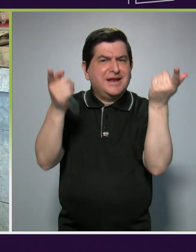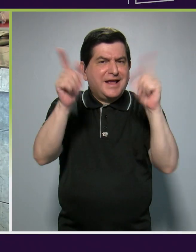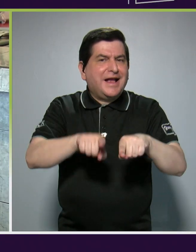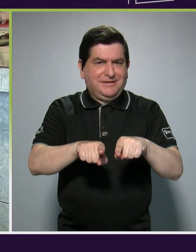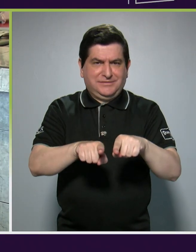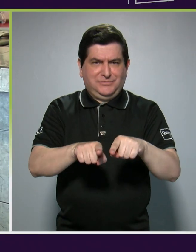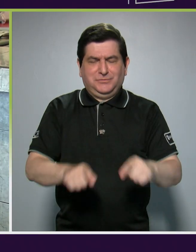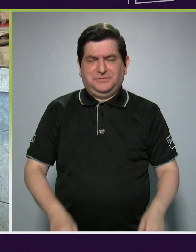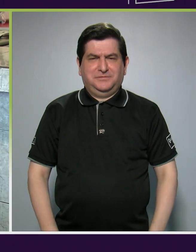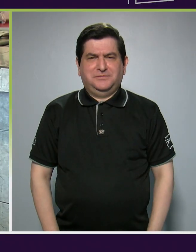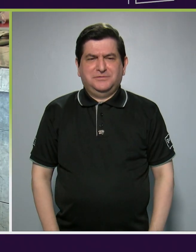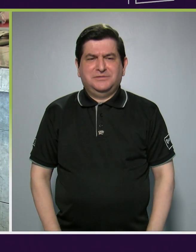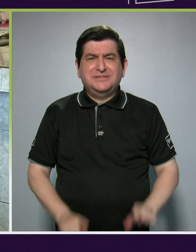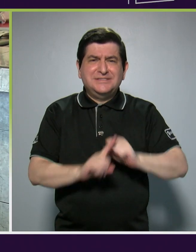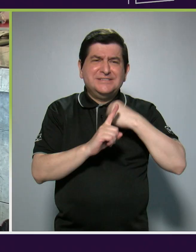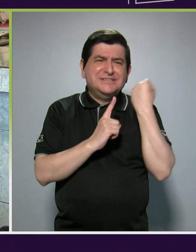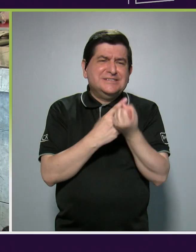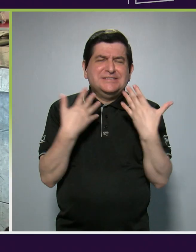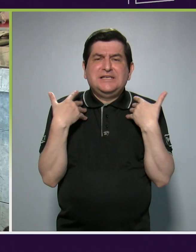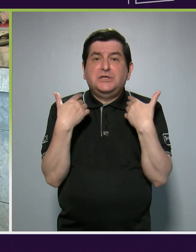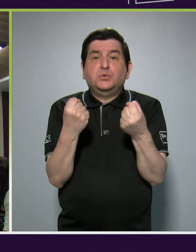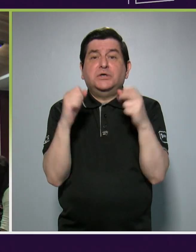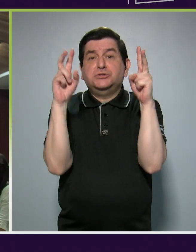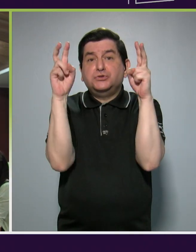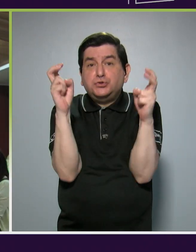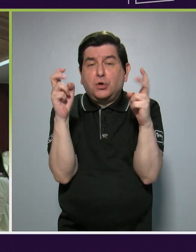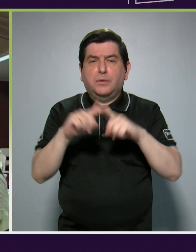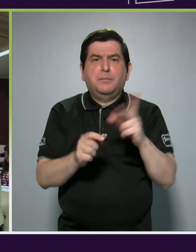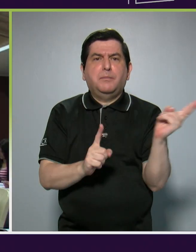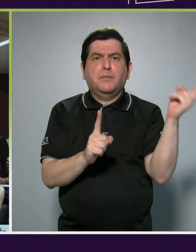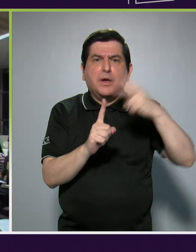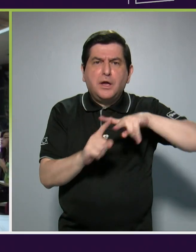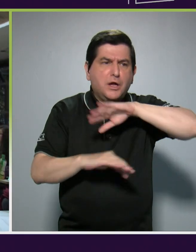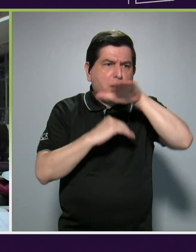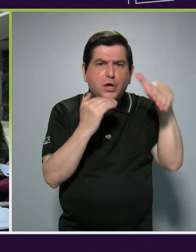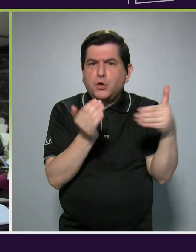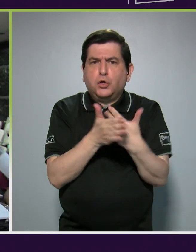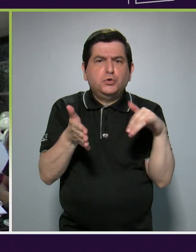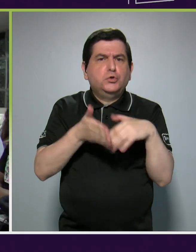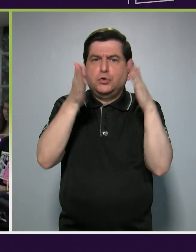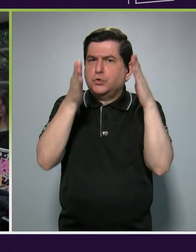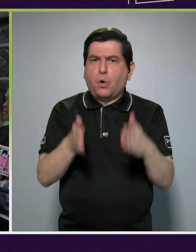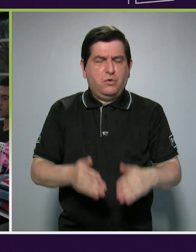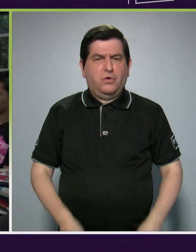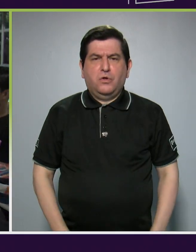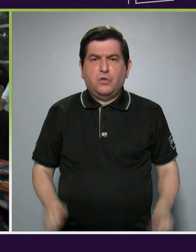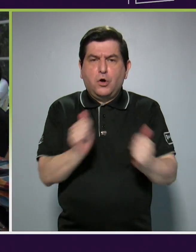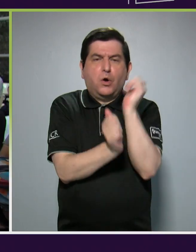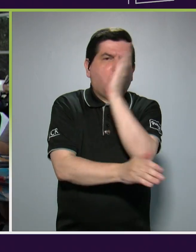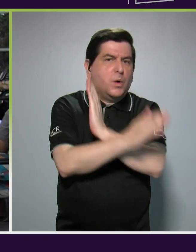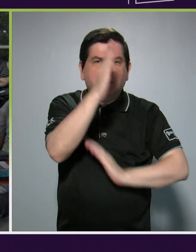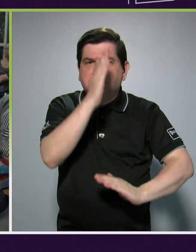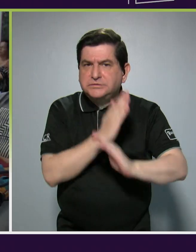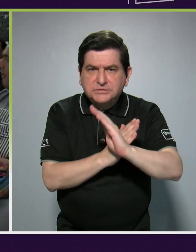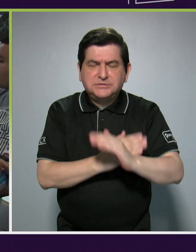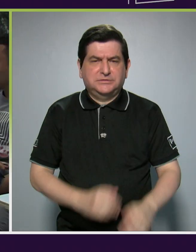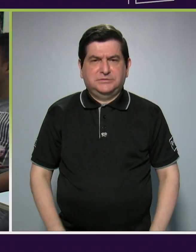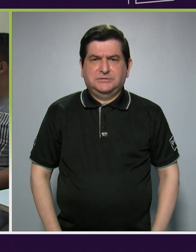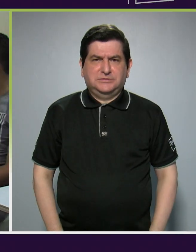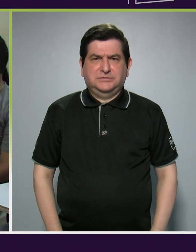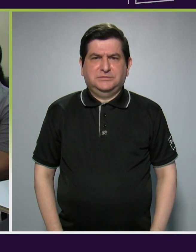de condiciones de salud, pero esto aplica para cualquier estudiante con discapacidad, con